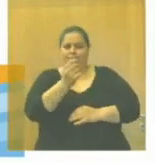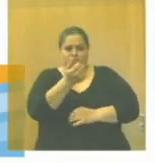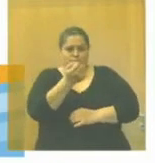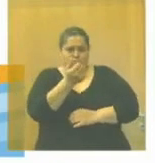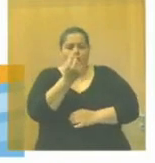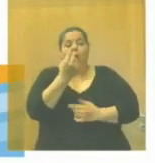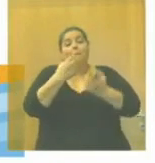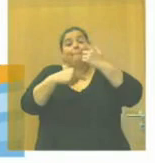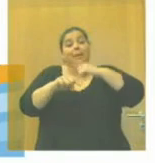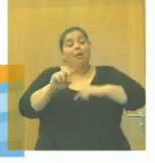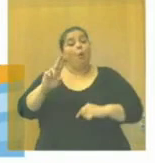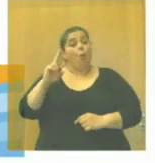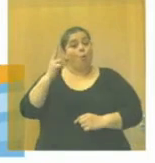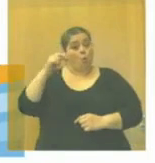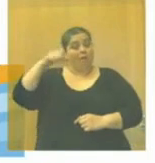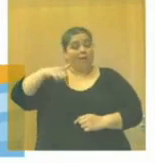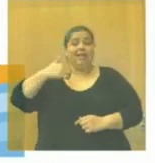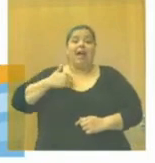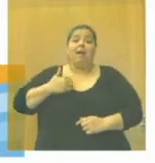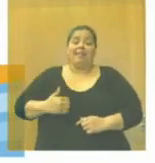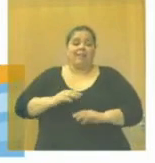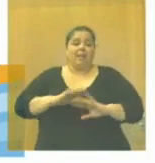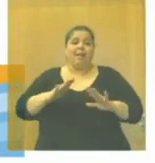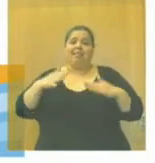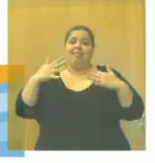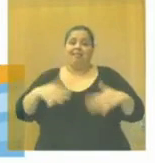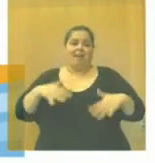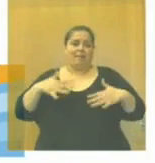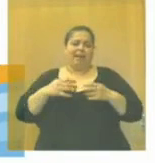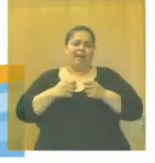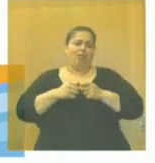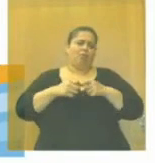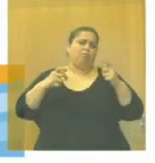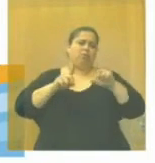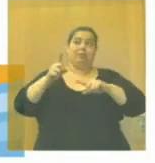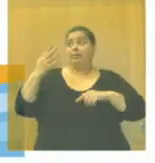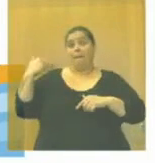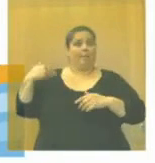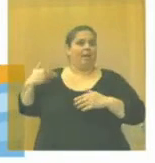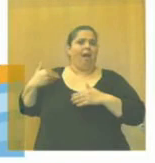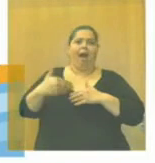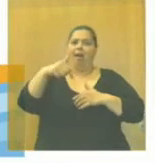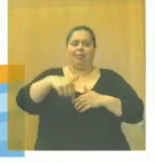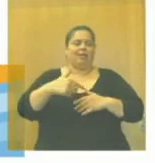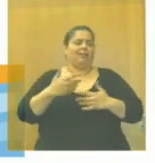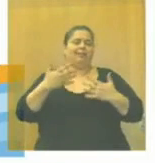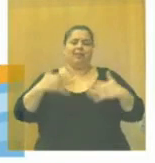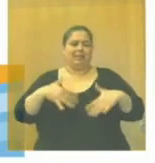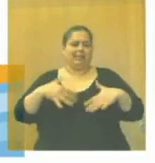lamentablemente, cifras muy altas prácticamente desde siempre. Leíamos un artículo el otro día del